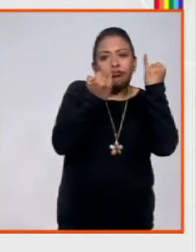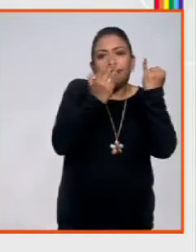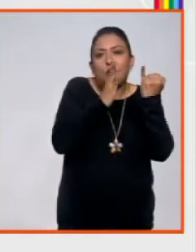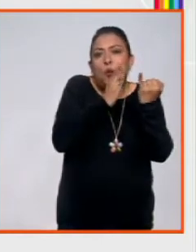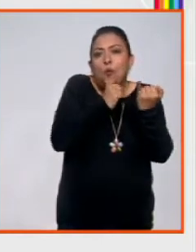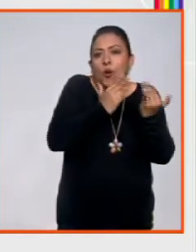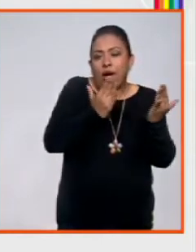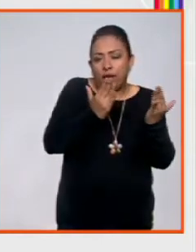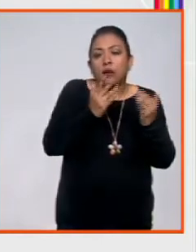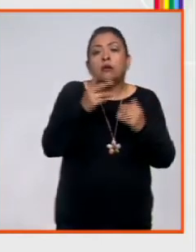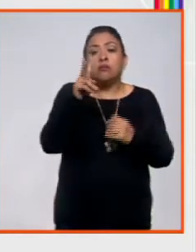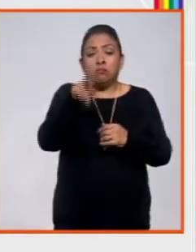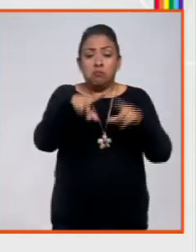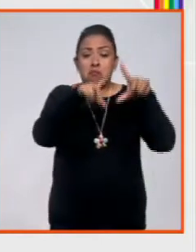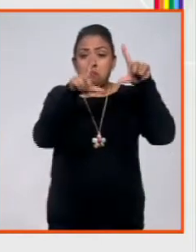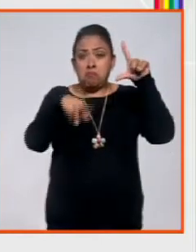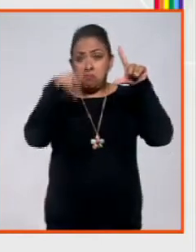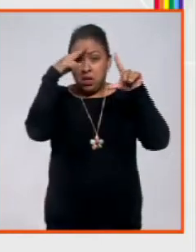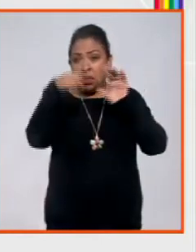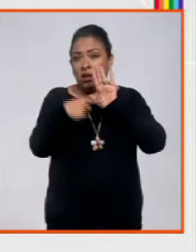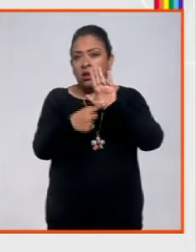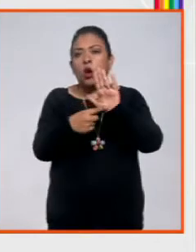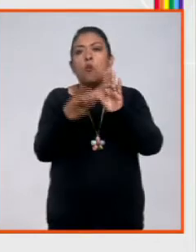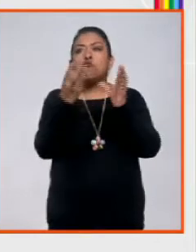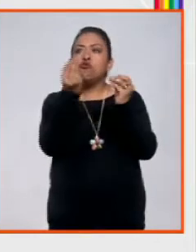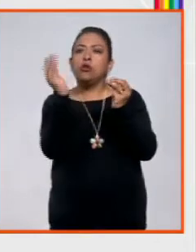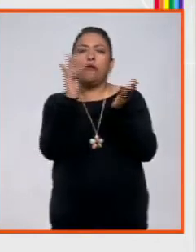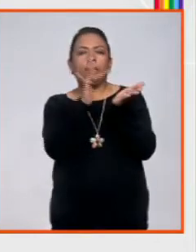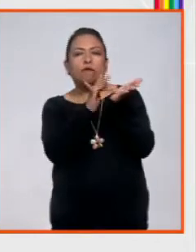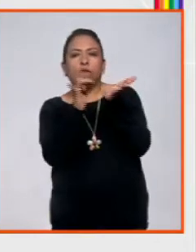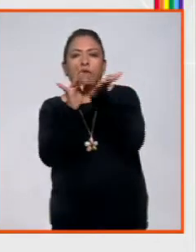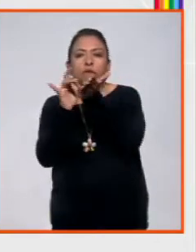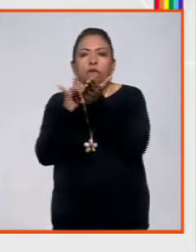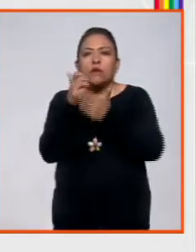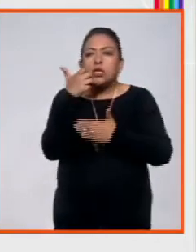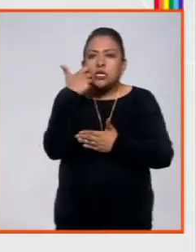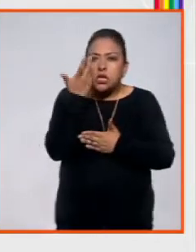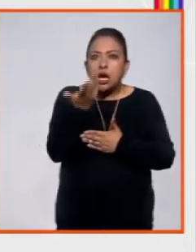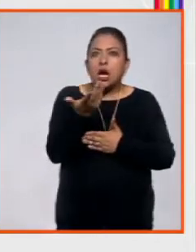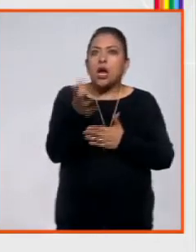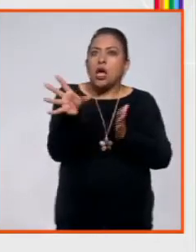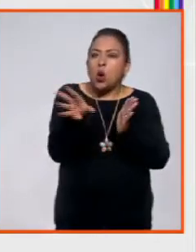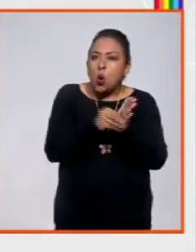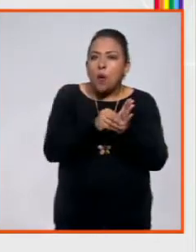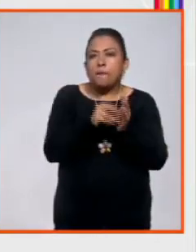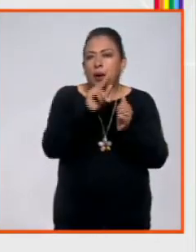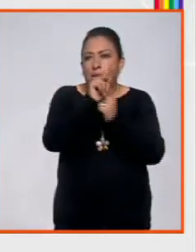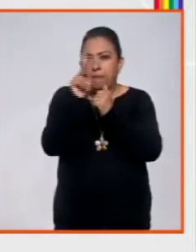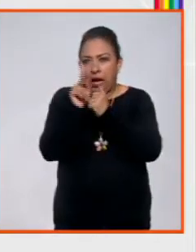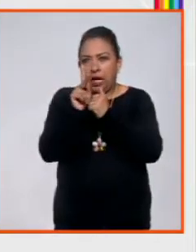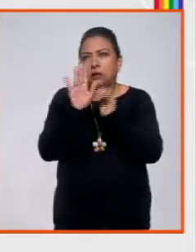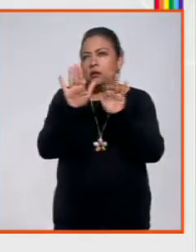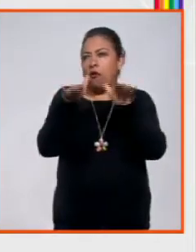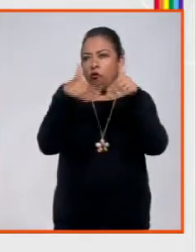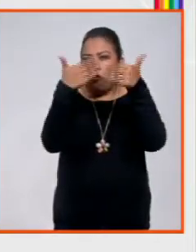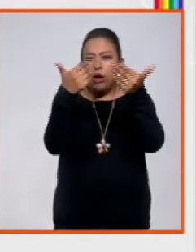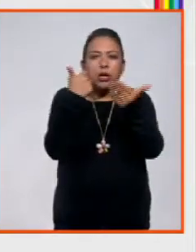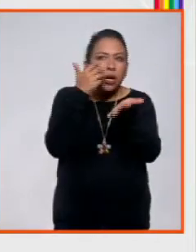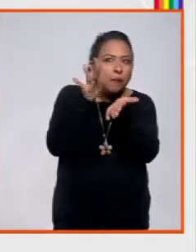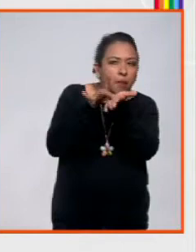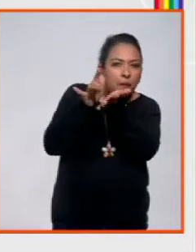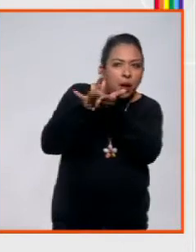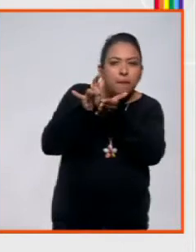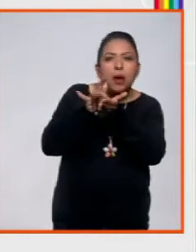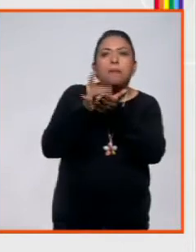dicho también mucho méxico tiene un modelo a seguir que han querido copiar varios países de una u otra manera